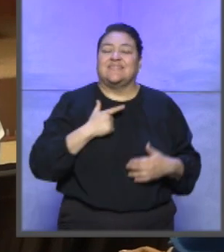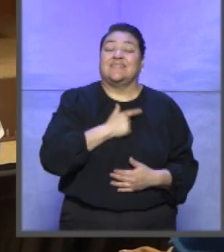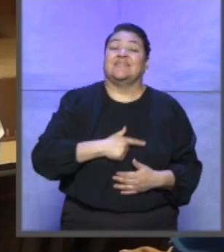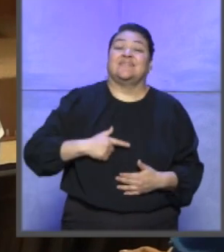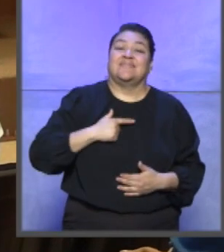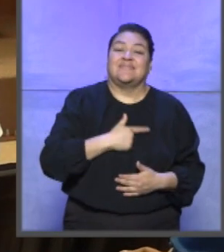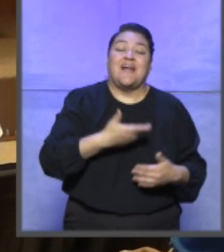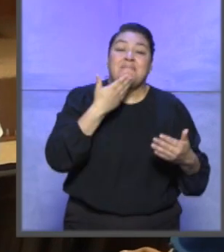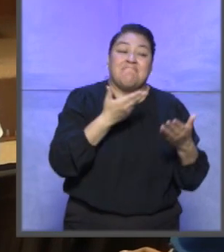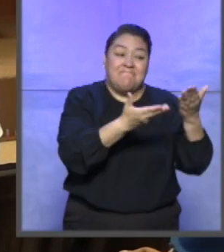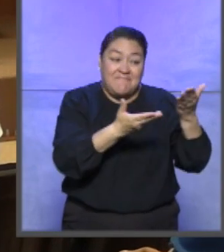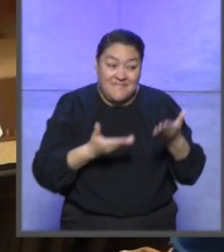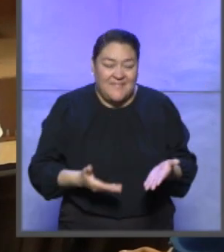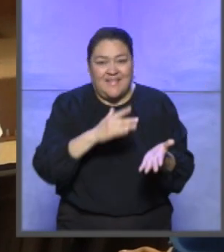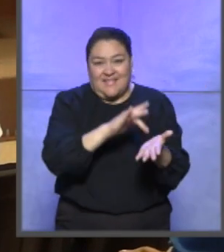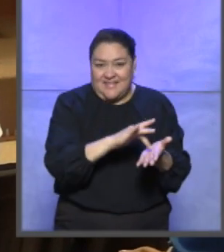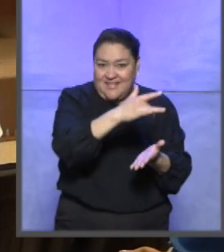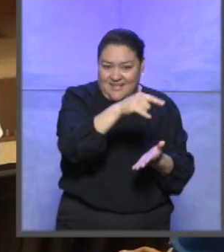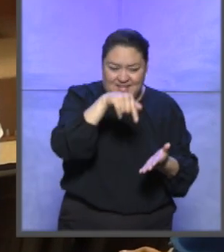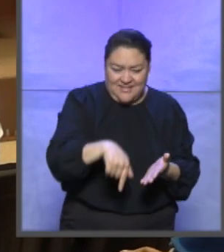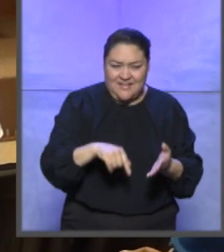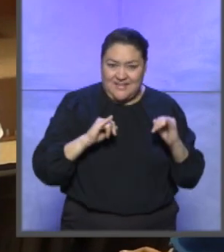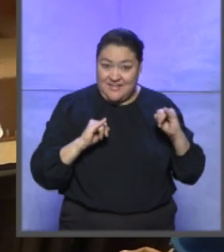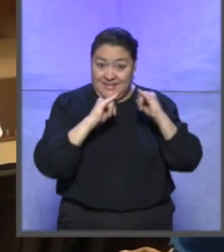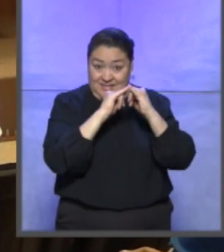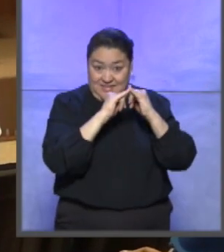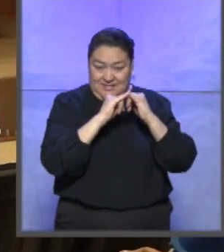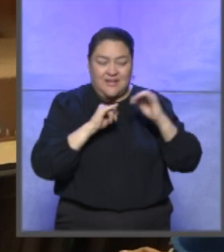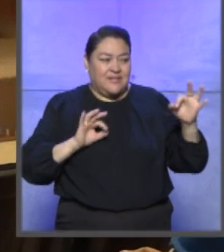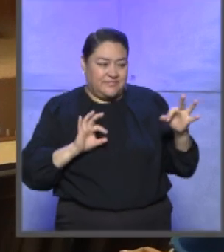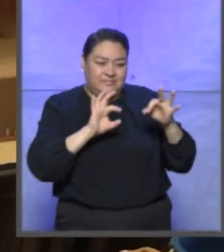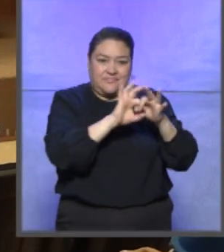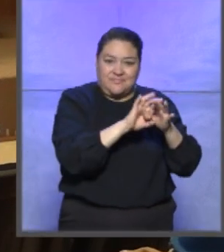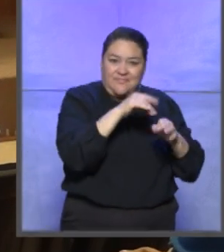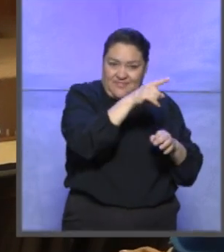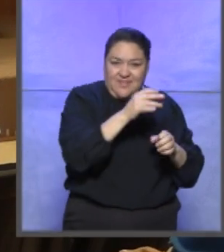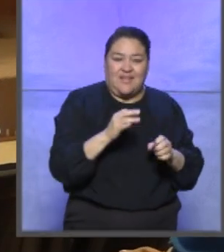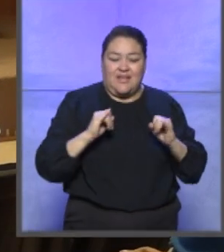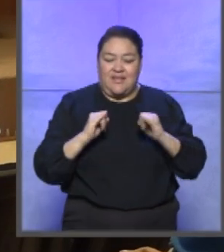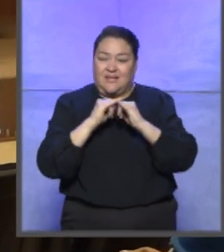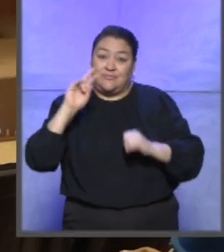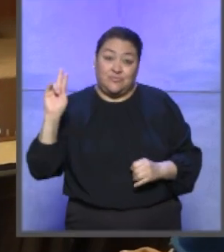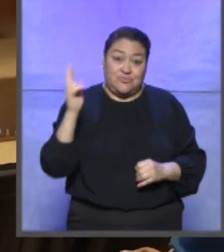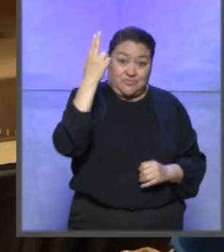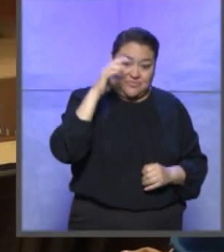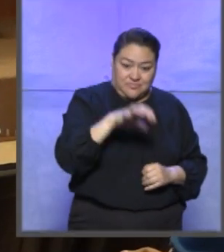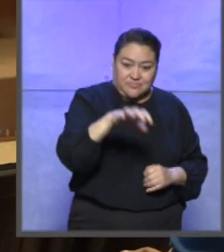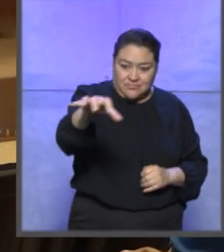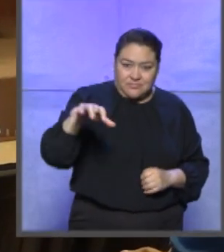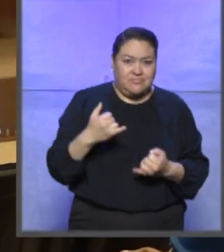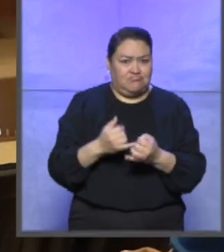todo quiero darle la bienvenida y agradecer esta relación interinstitucional con los institutos